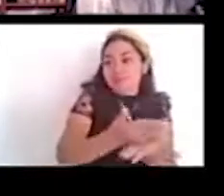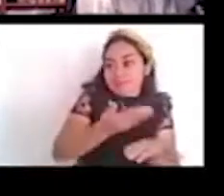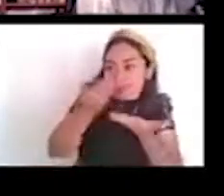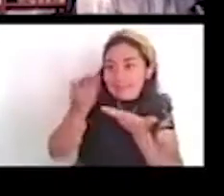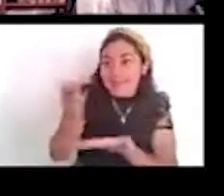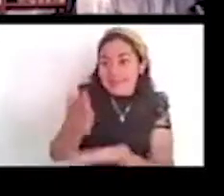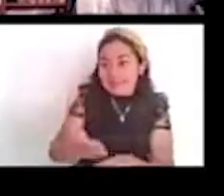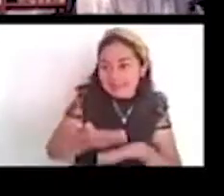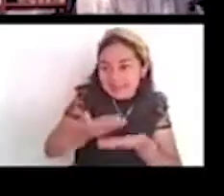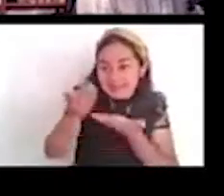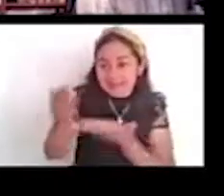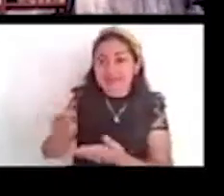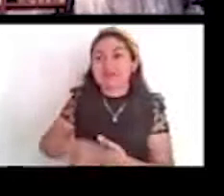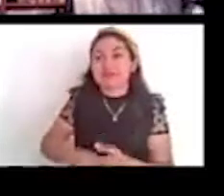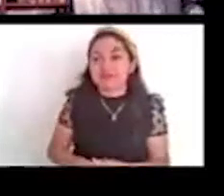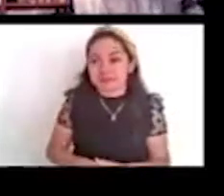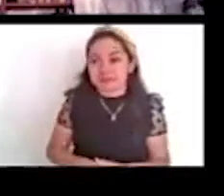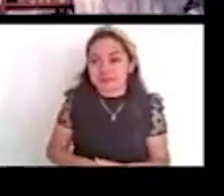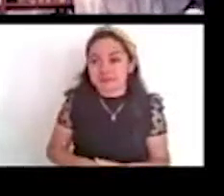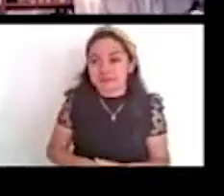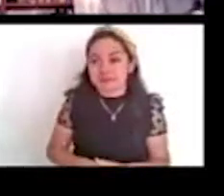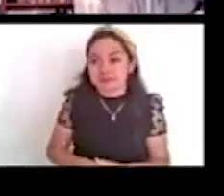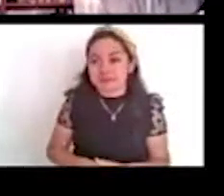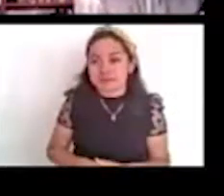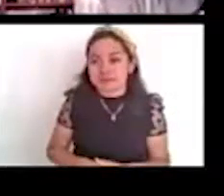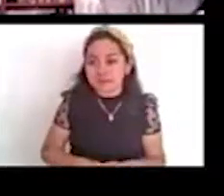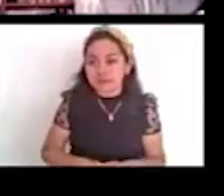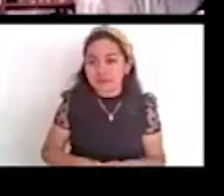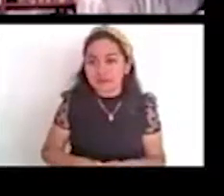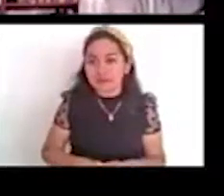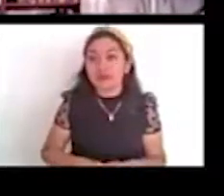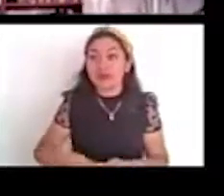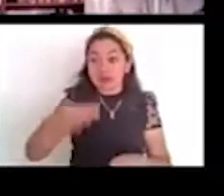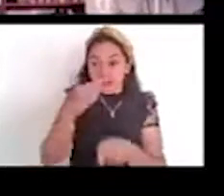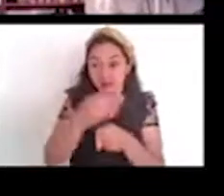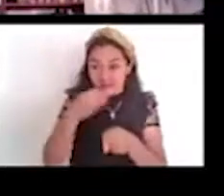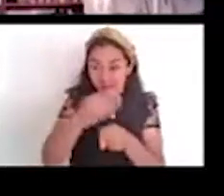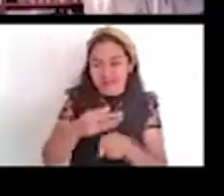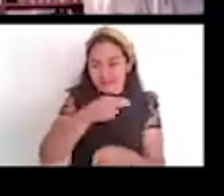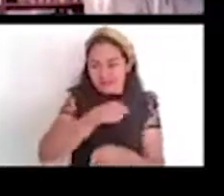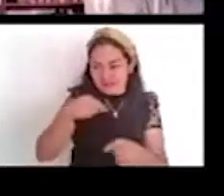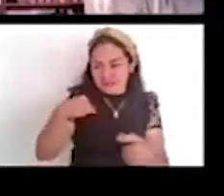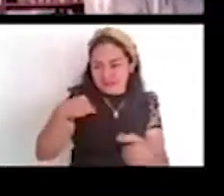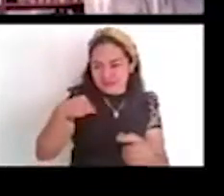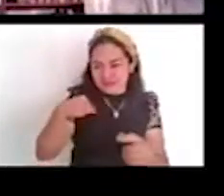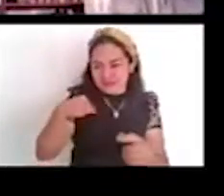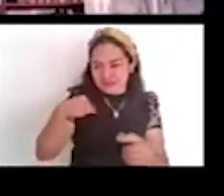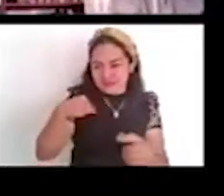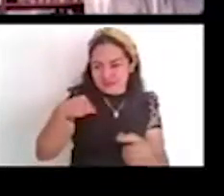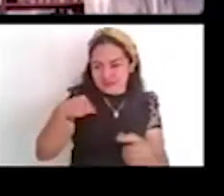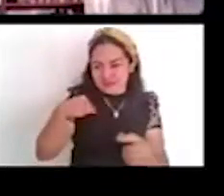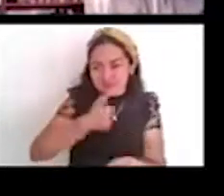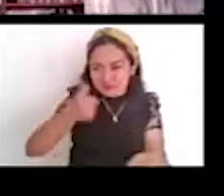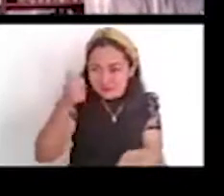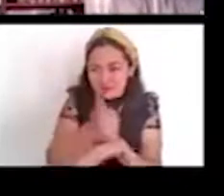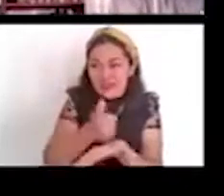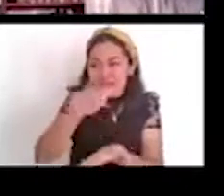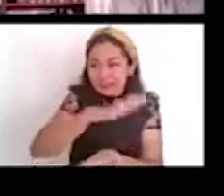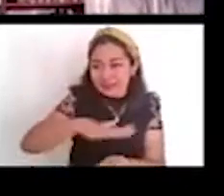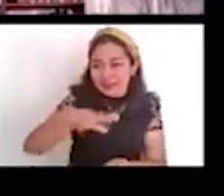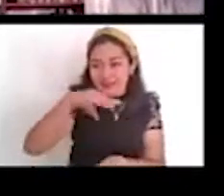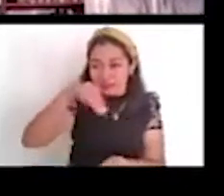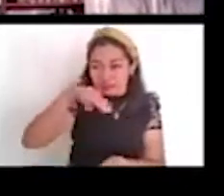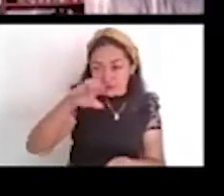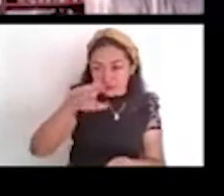¿no? Pero hablando de ciudades, estado imperiales, como fue este gran imperio mexica,